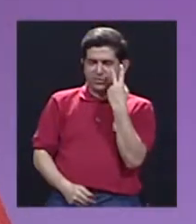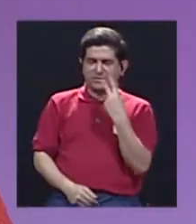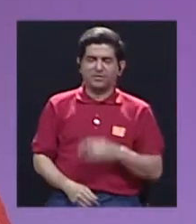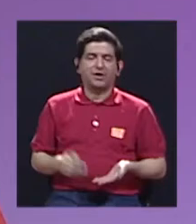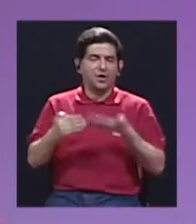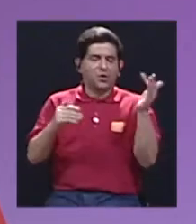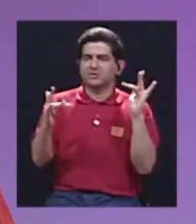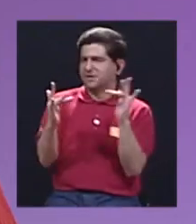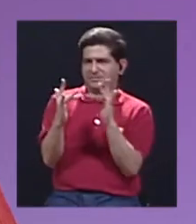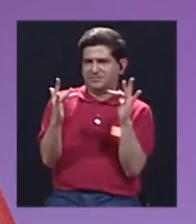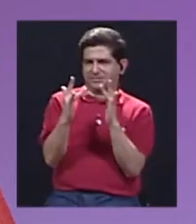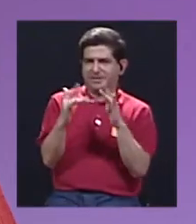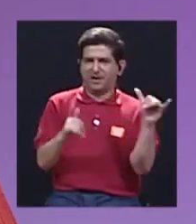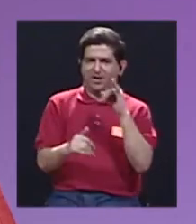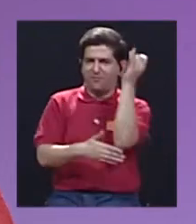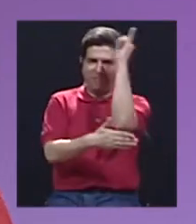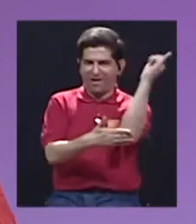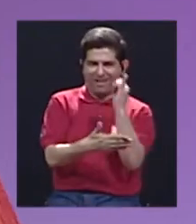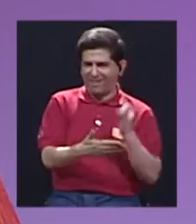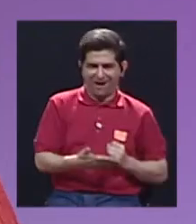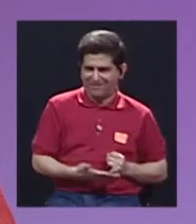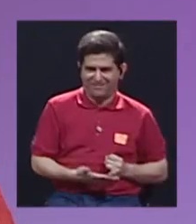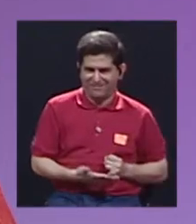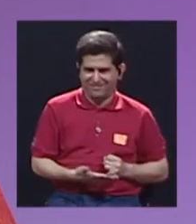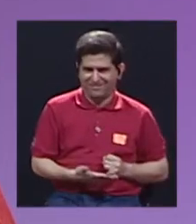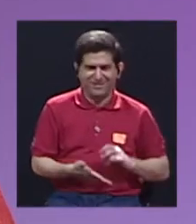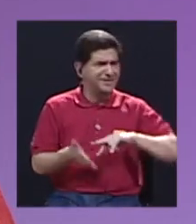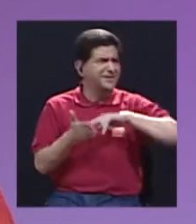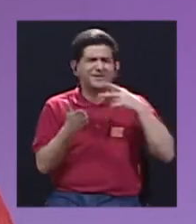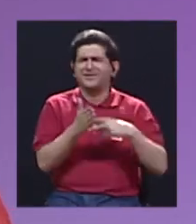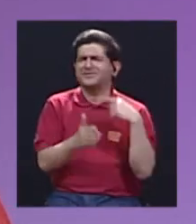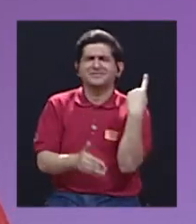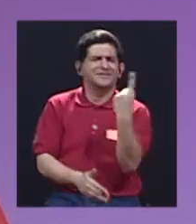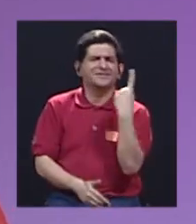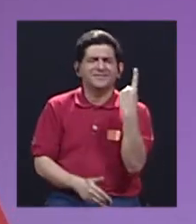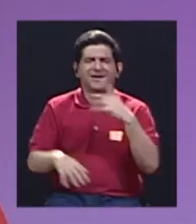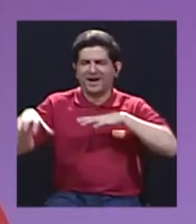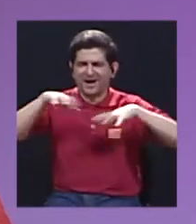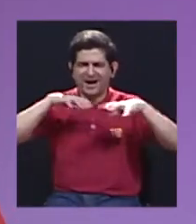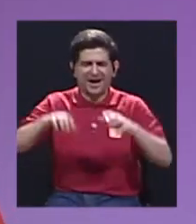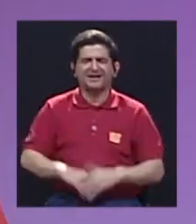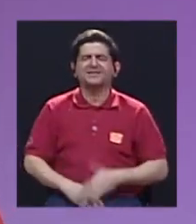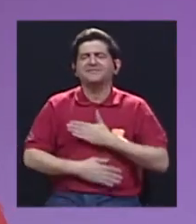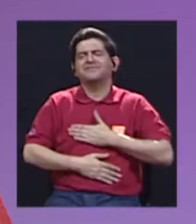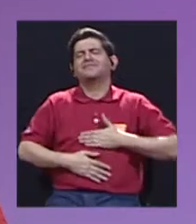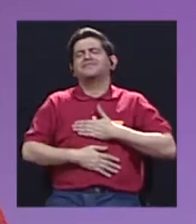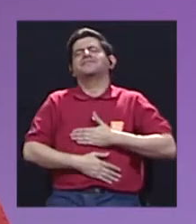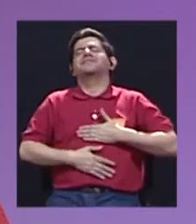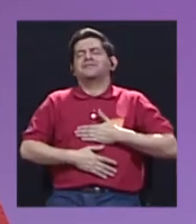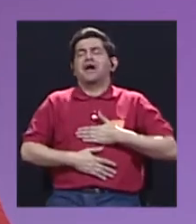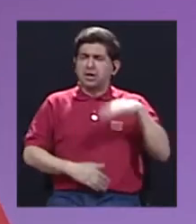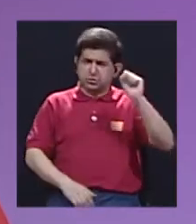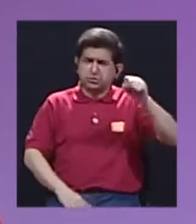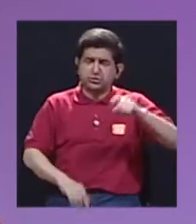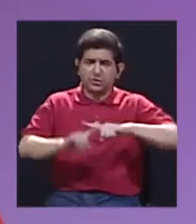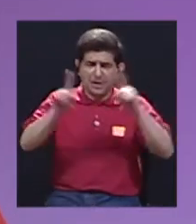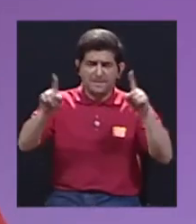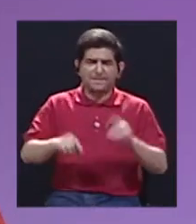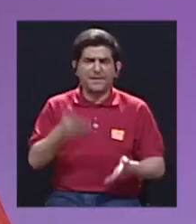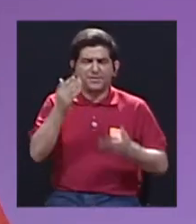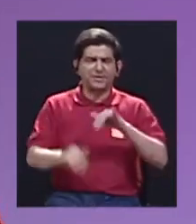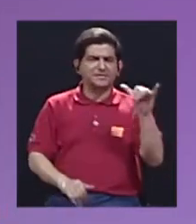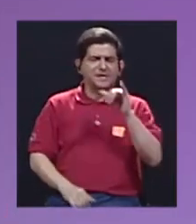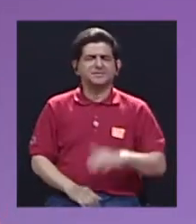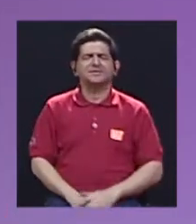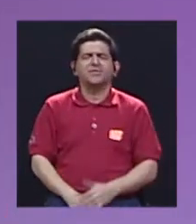lo intangible para eso sirven las artes no son la actividad de gozo que es lo son pero son como